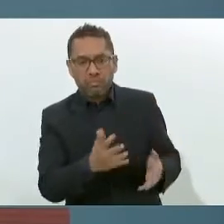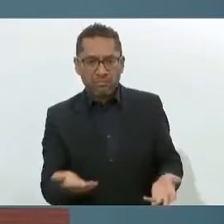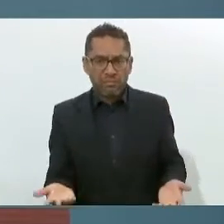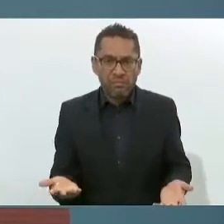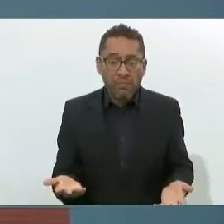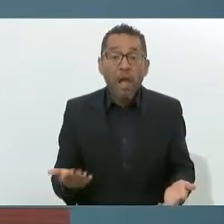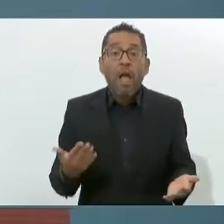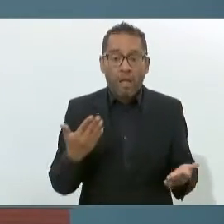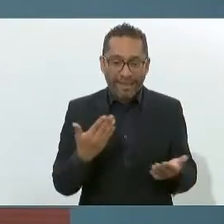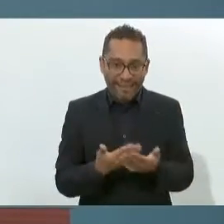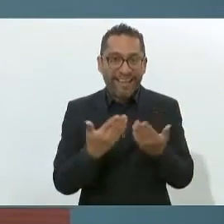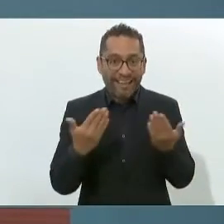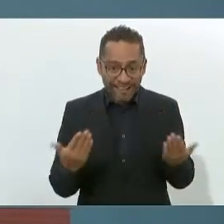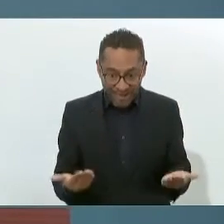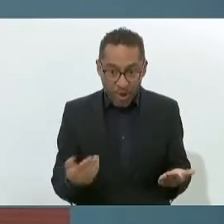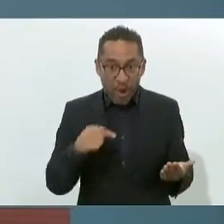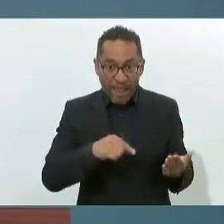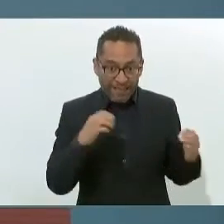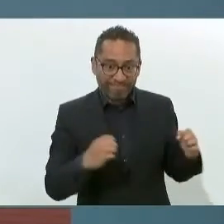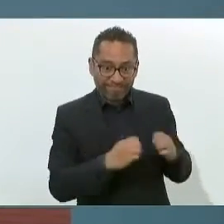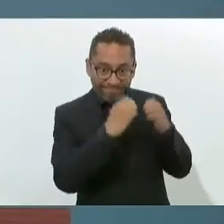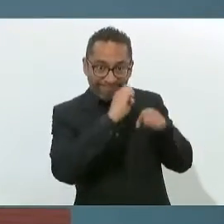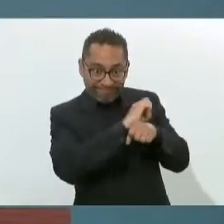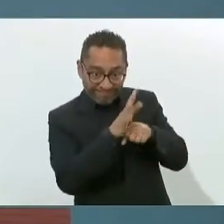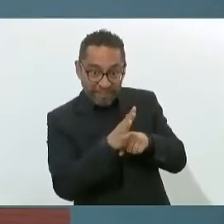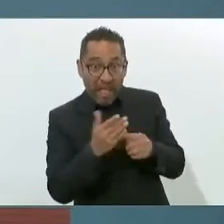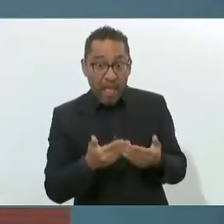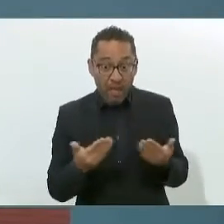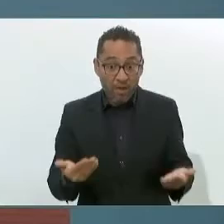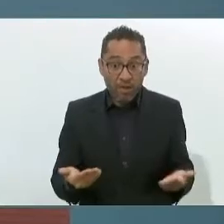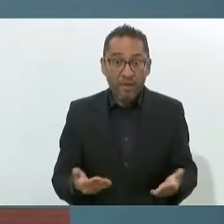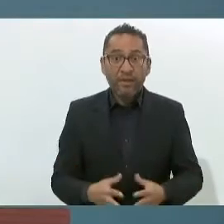Ahora, con la pandemia,